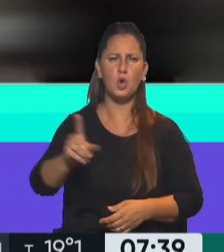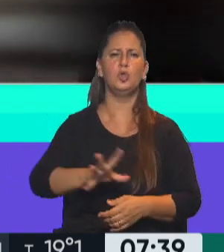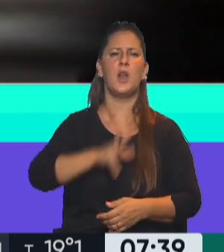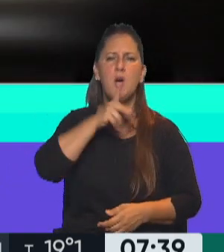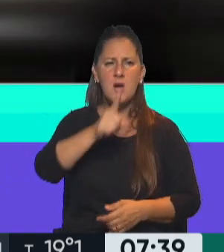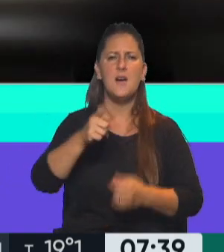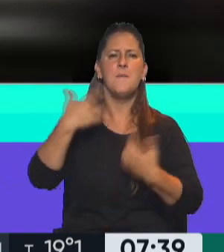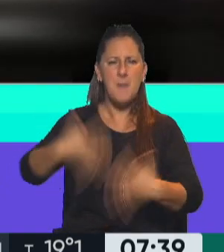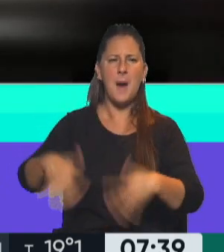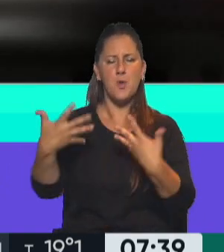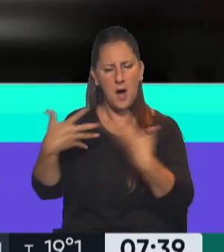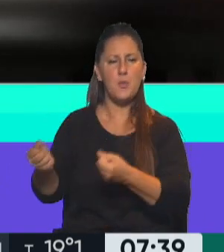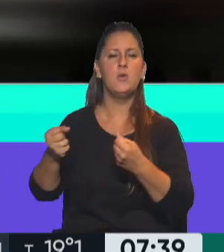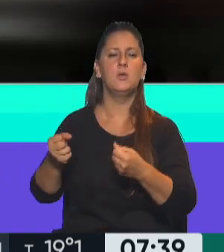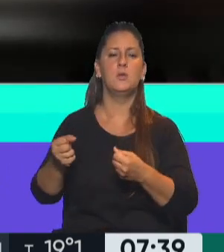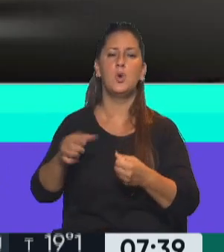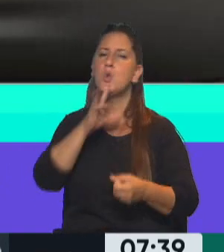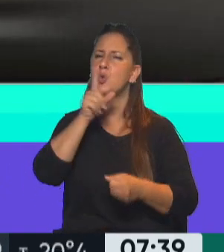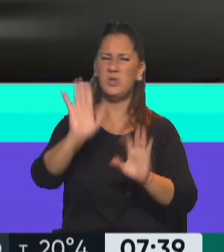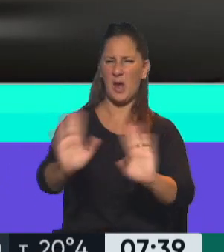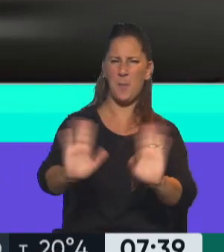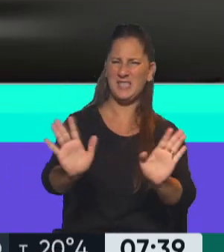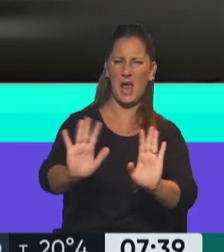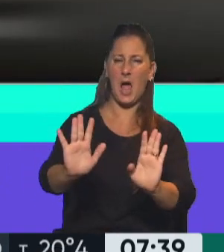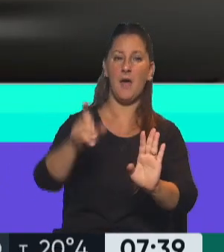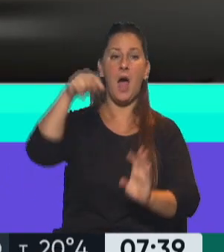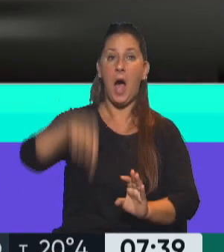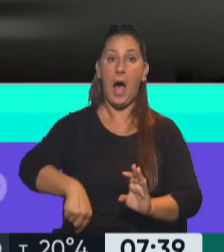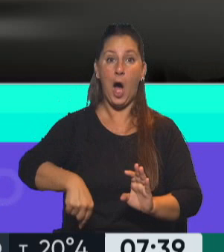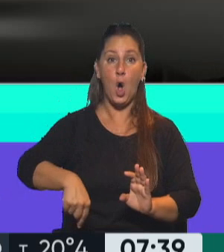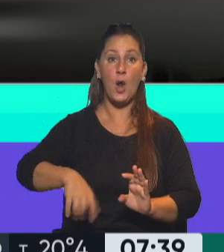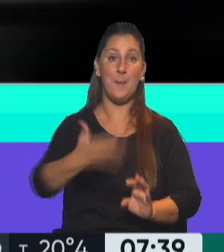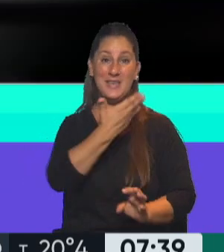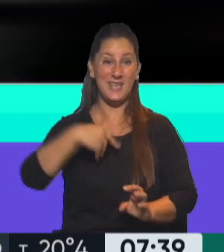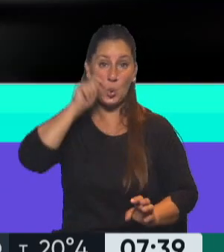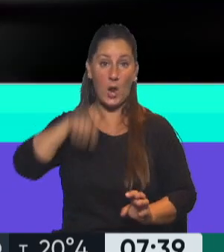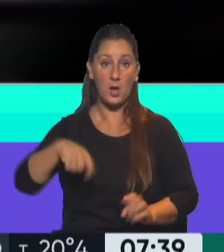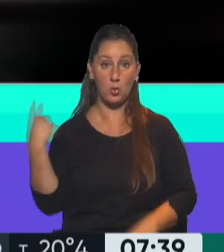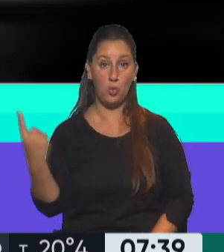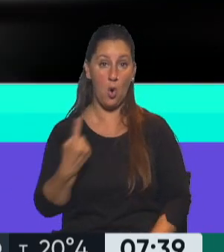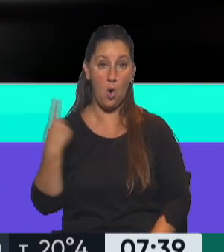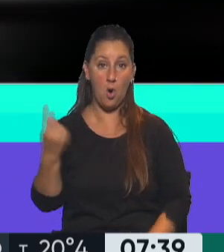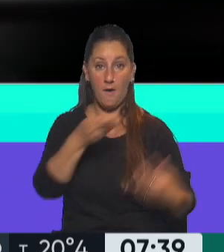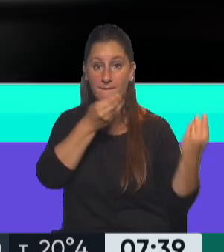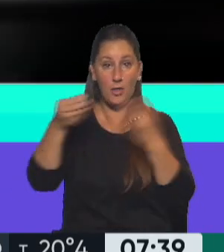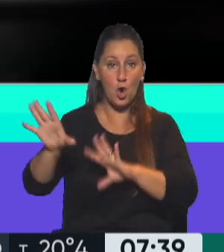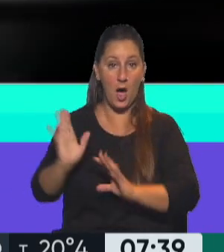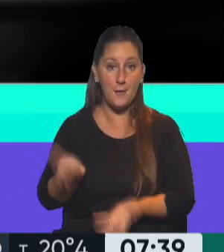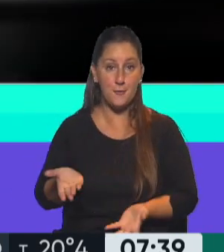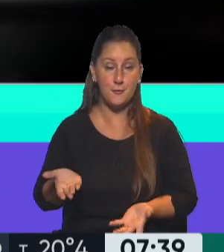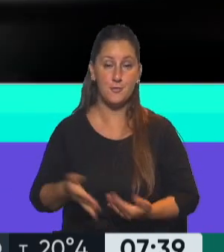los rebeldes, te vamos a ayudar, Rusia no te va a hacer nada. Ahora lo dejaron solo y lo que pasa que es el